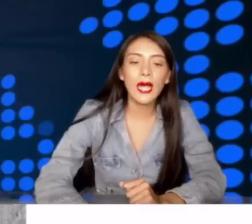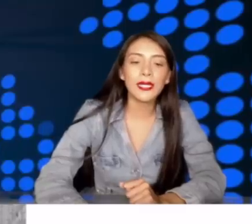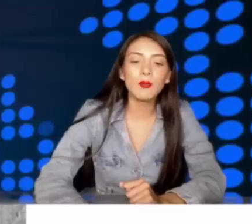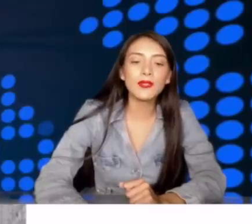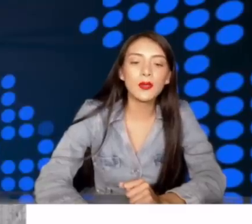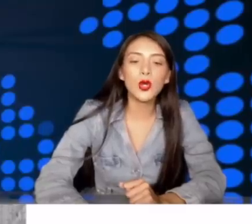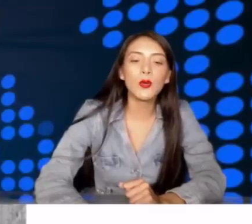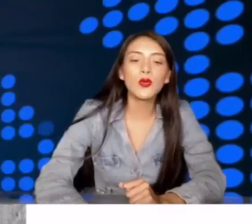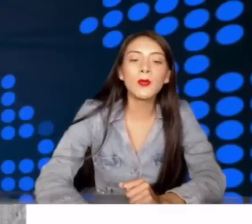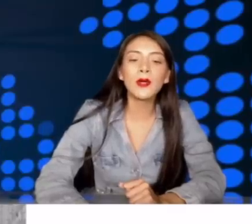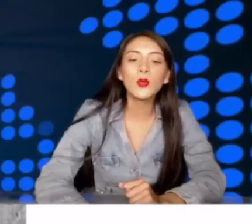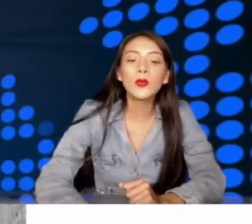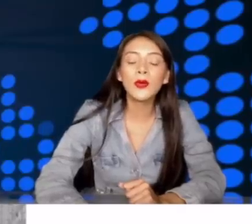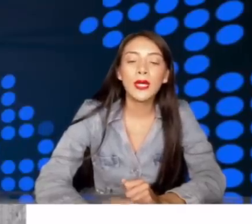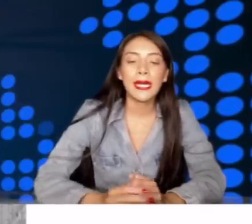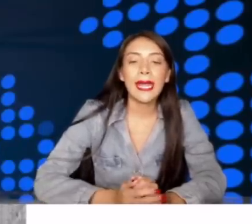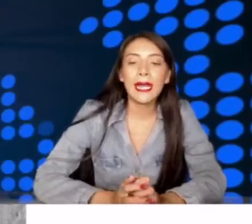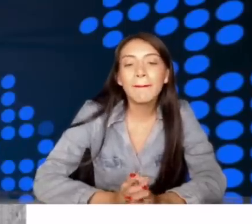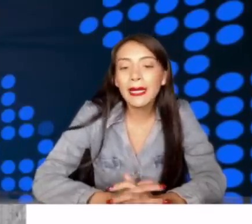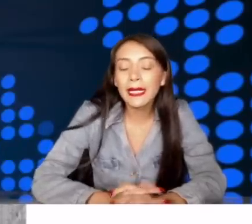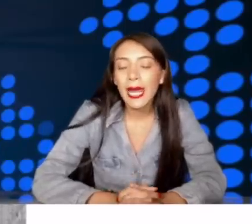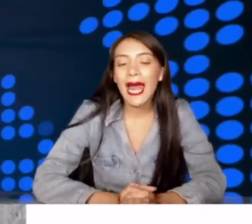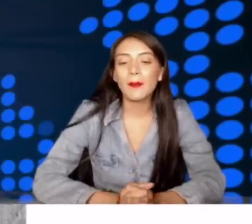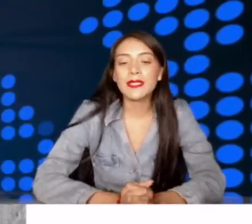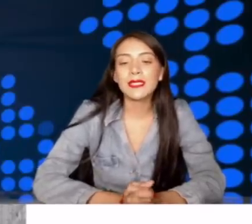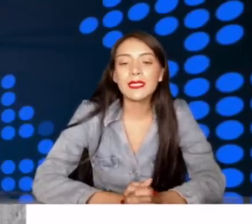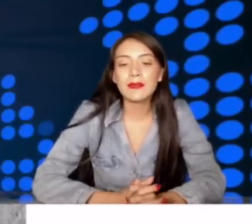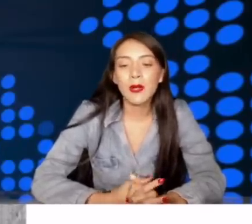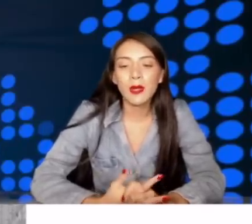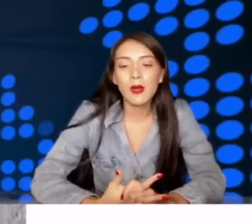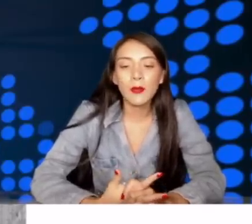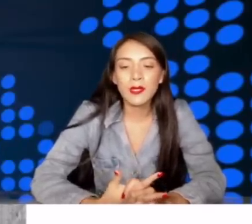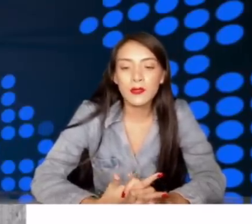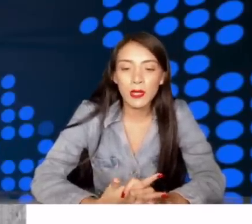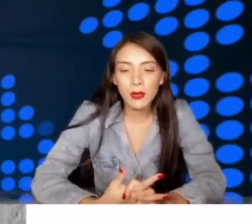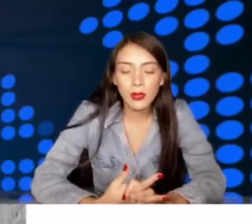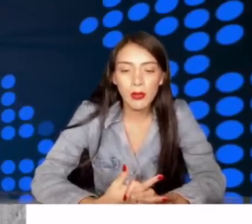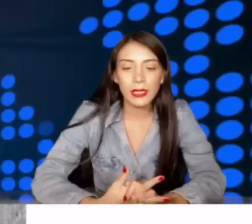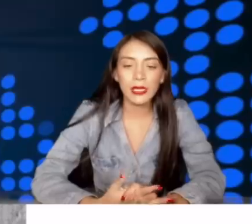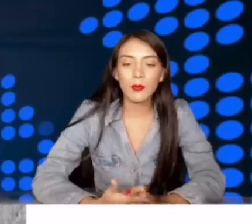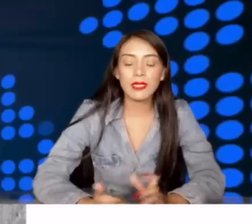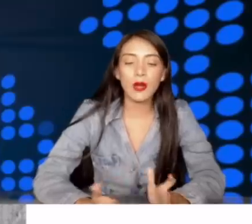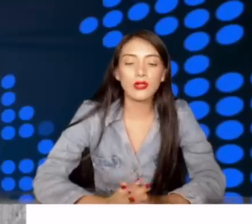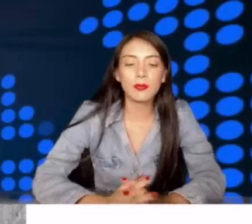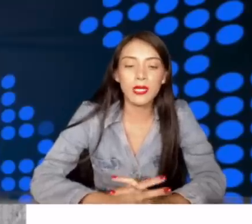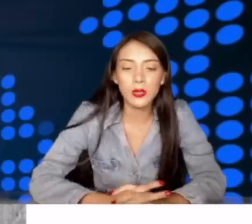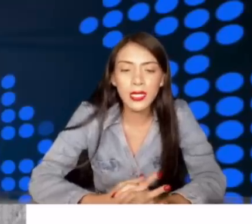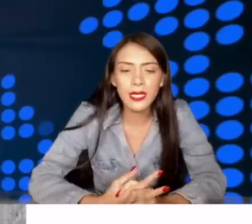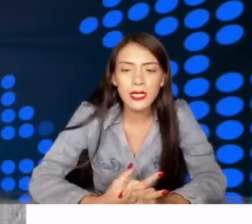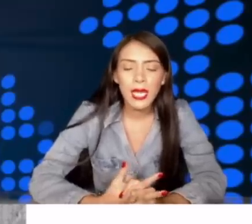como a quién pusieron como número uno en la imagen, al presidente Andrés Manuel López Obrador. Luego aquí tenemos a